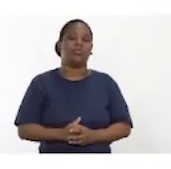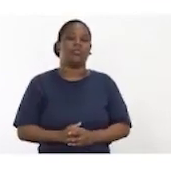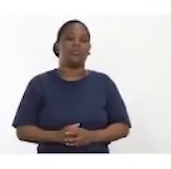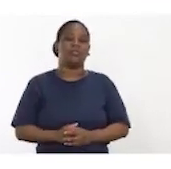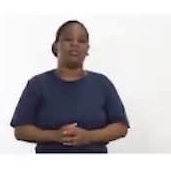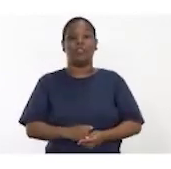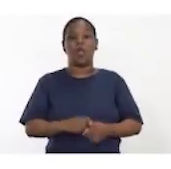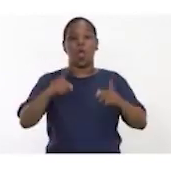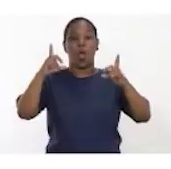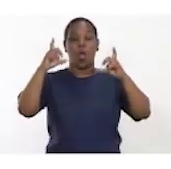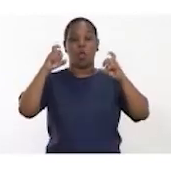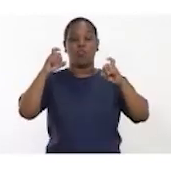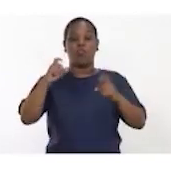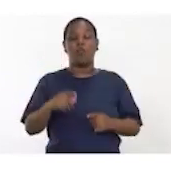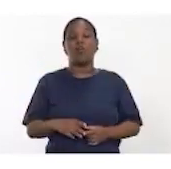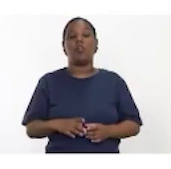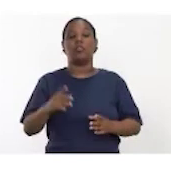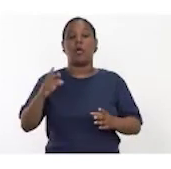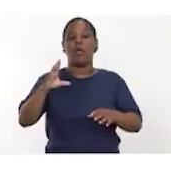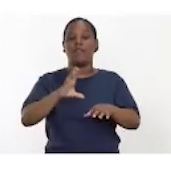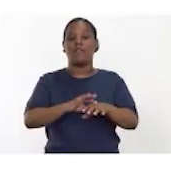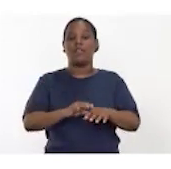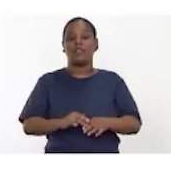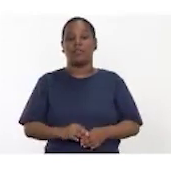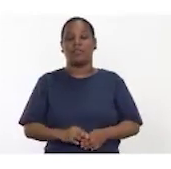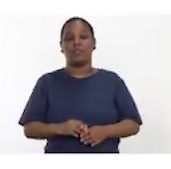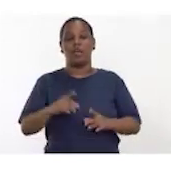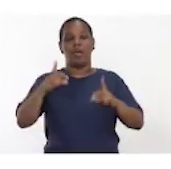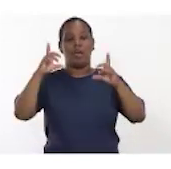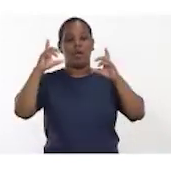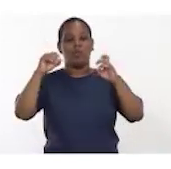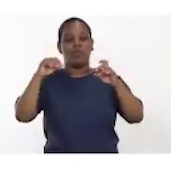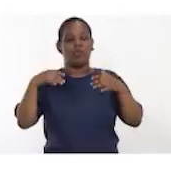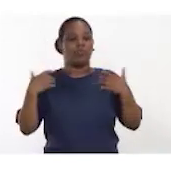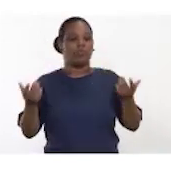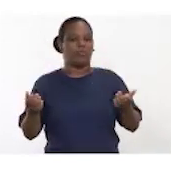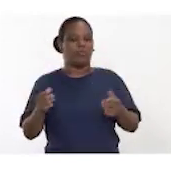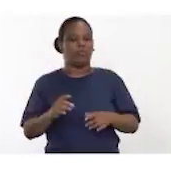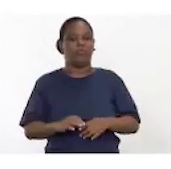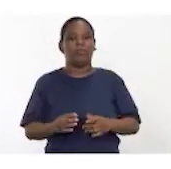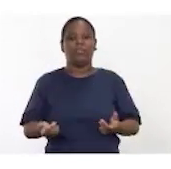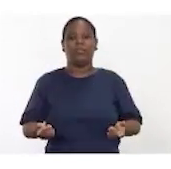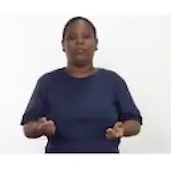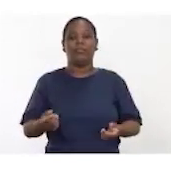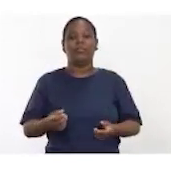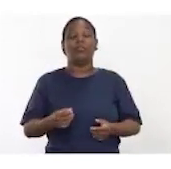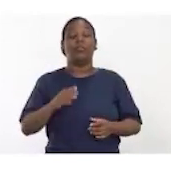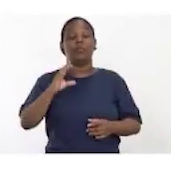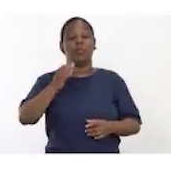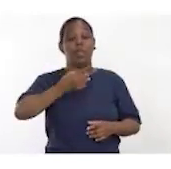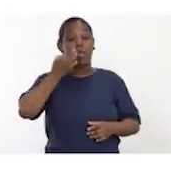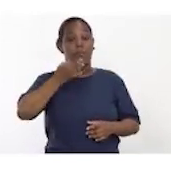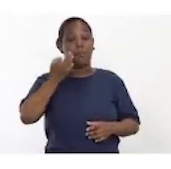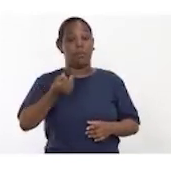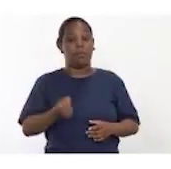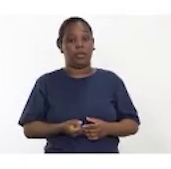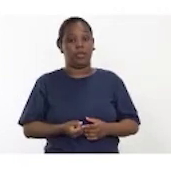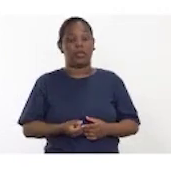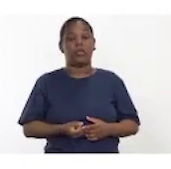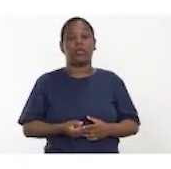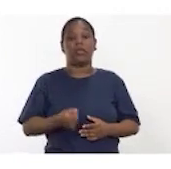encuentro. Fotoefecto. La ecuación del fotoefecto nos dice que la